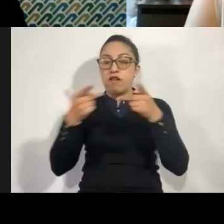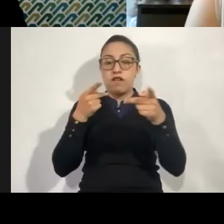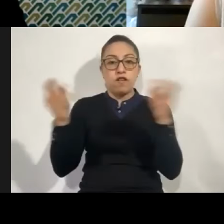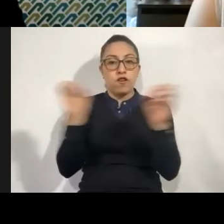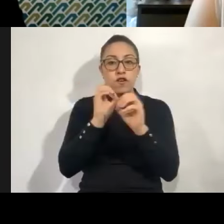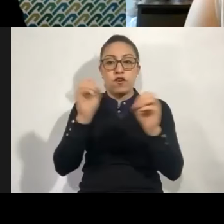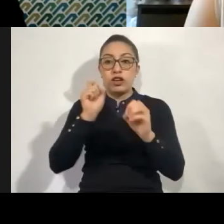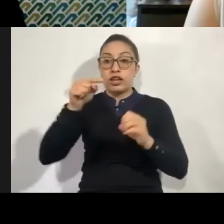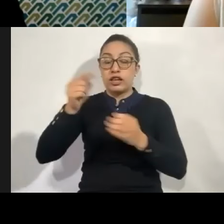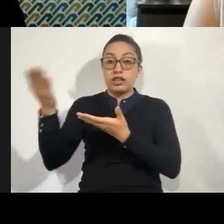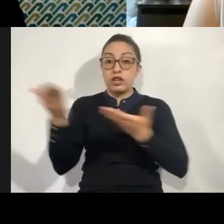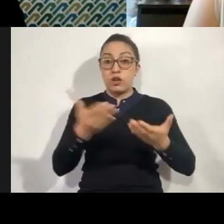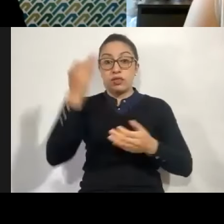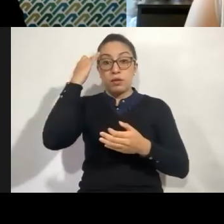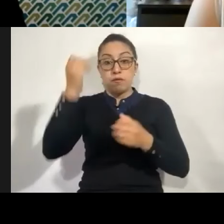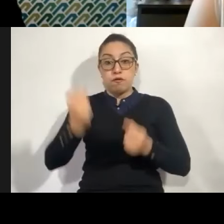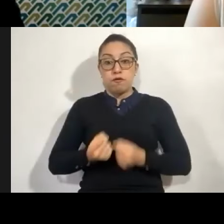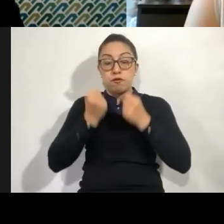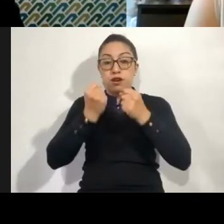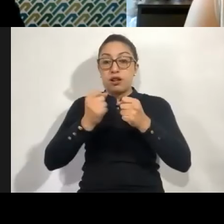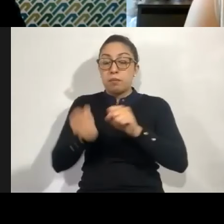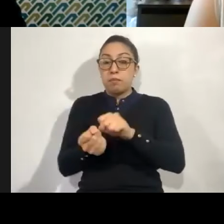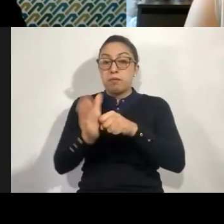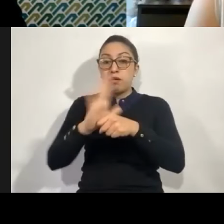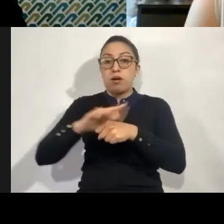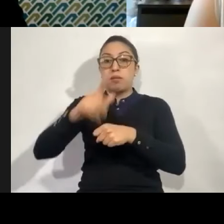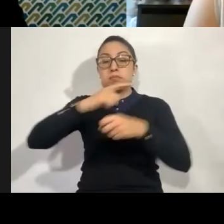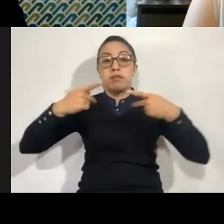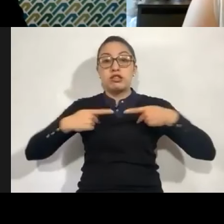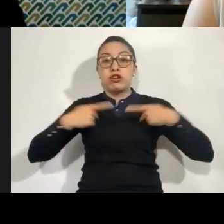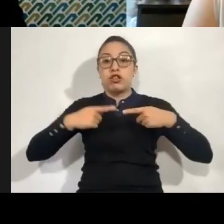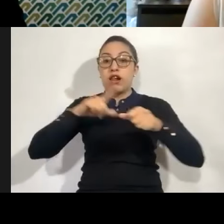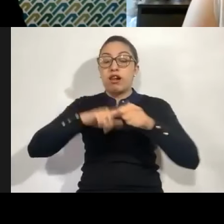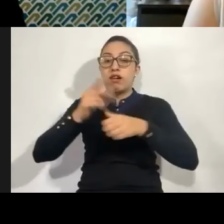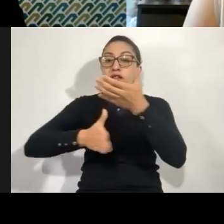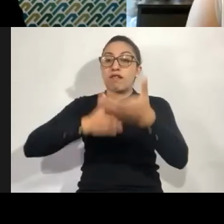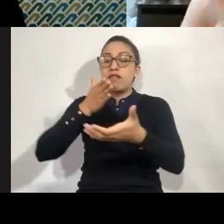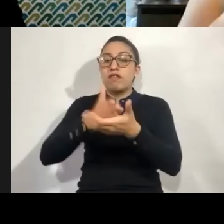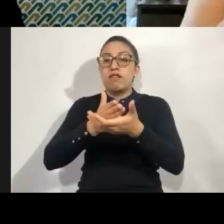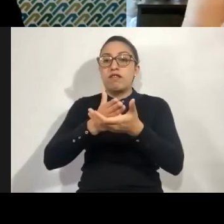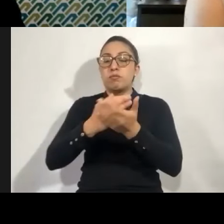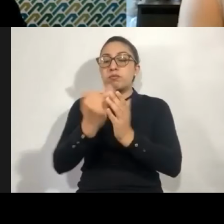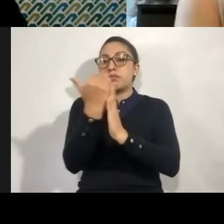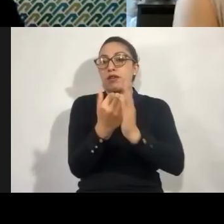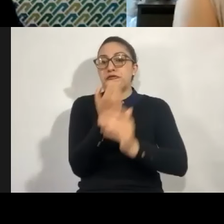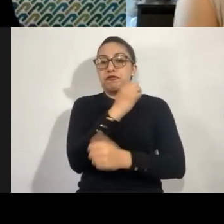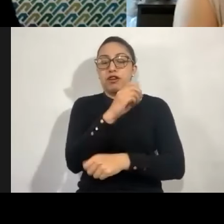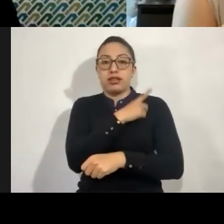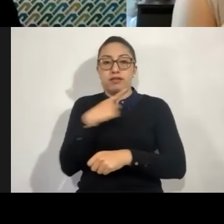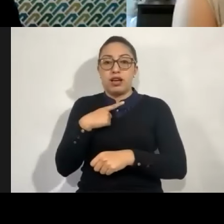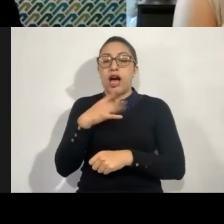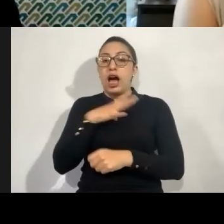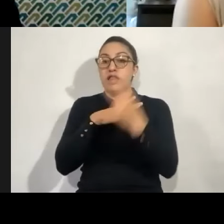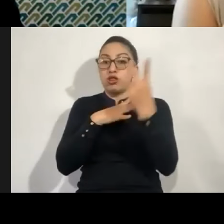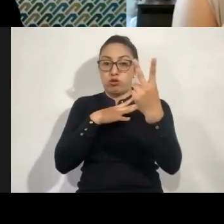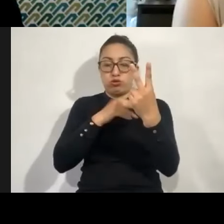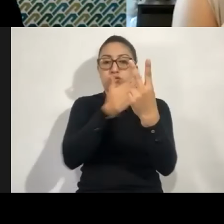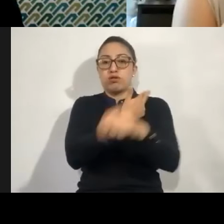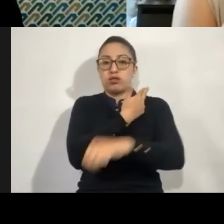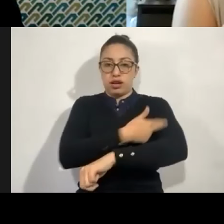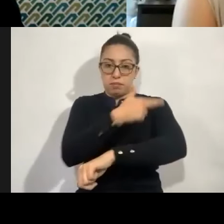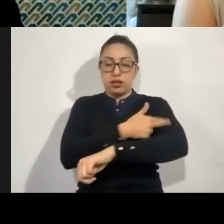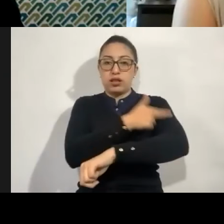limitaría las actividades presenciales, es decir, existen dos trámites de carácter procesal,